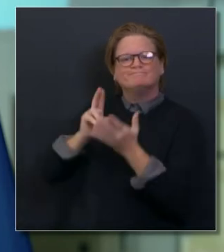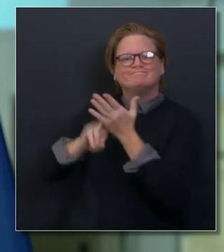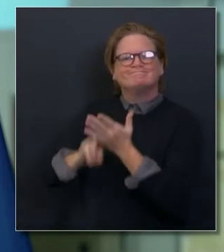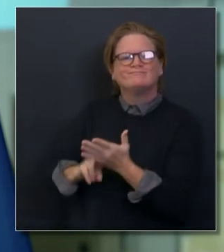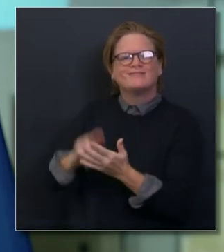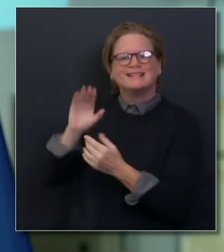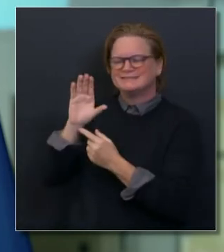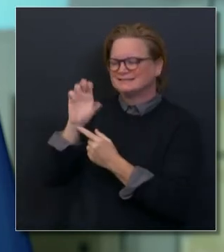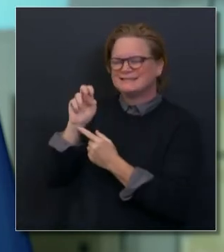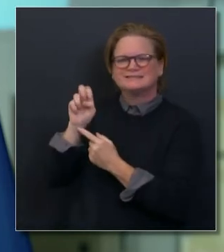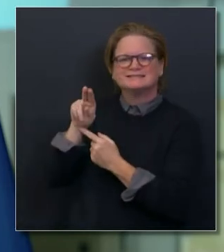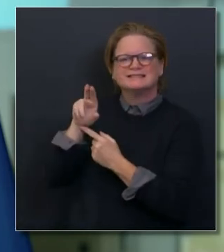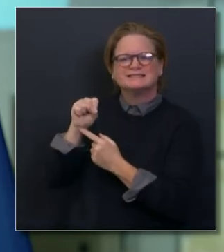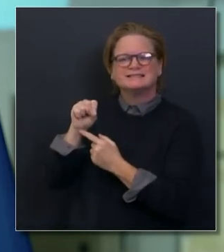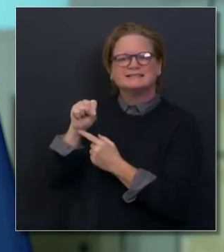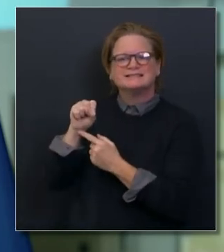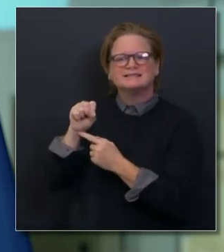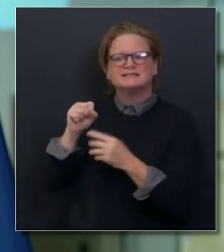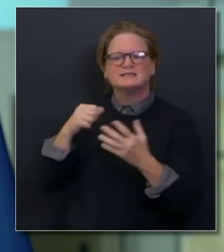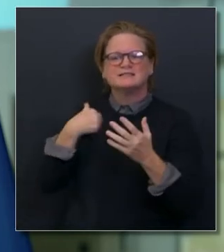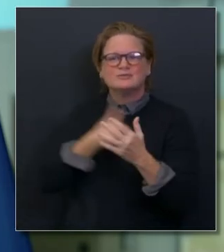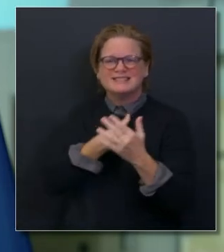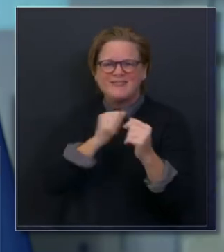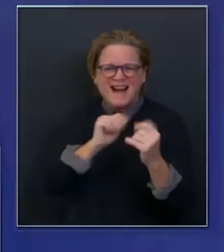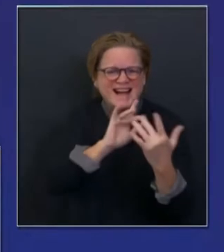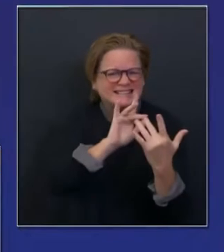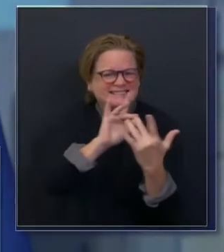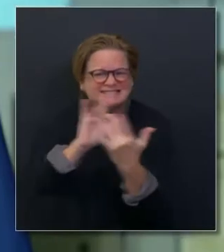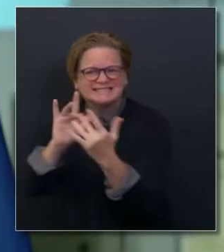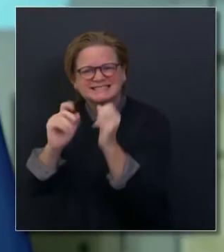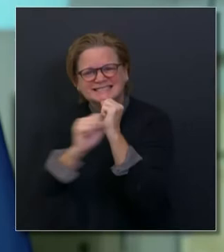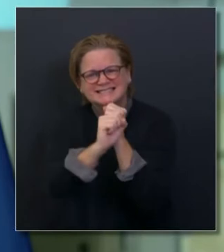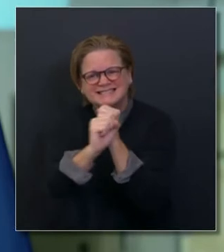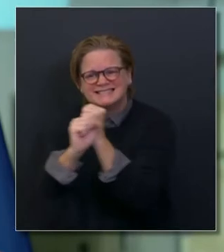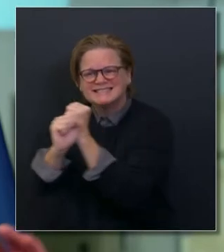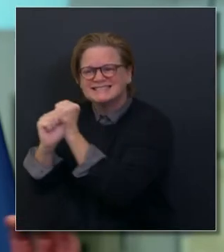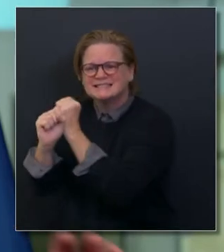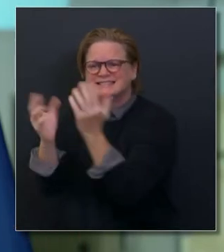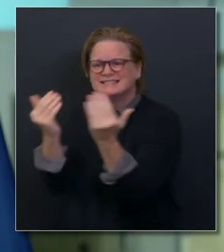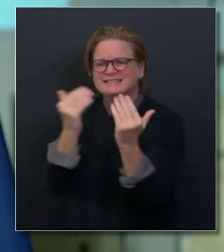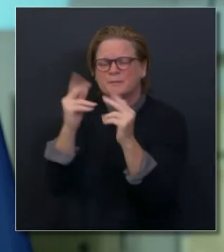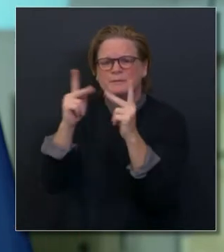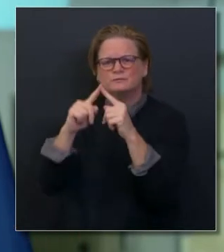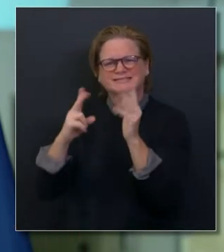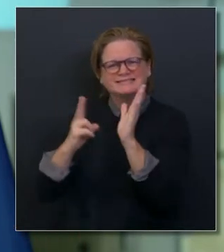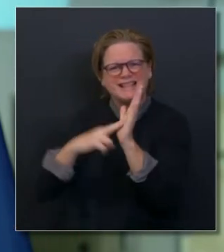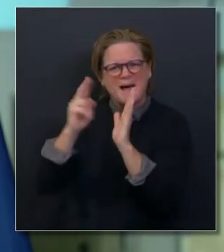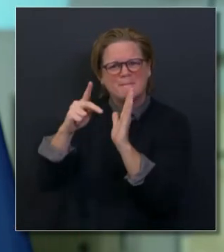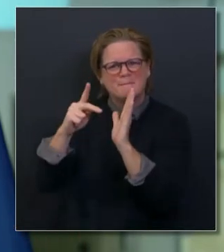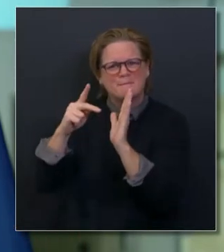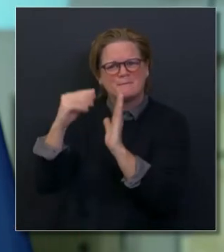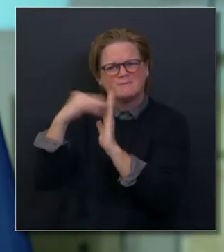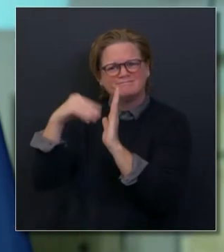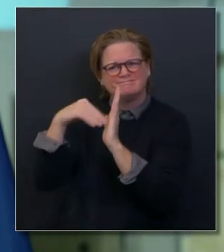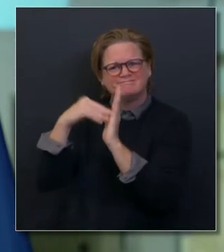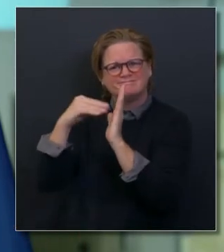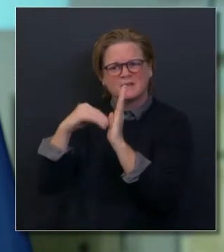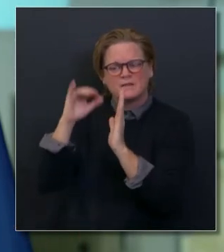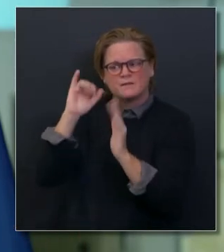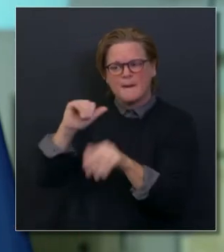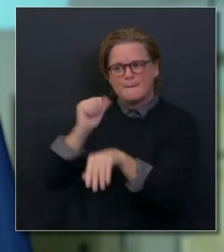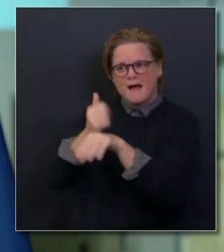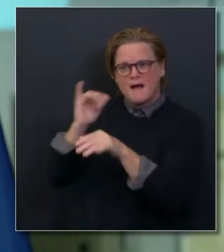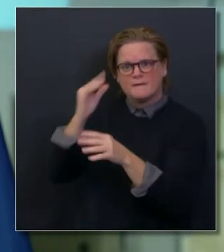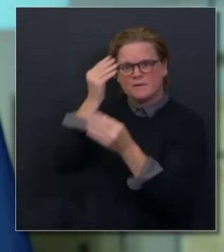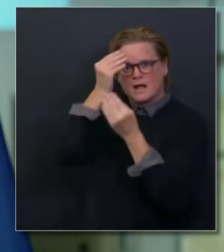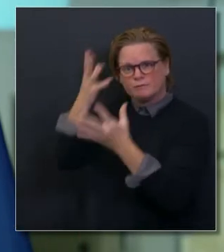durante el consenso general en un ambiente de reto enorme, no solo por COVID-19, sino